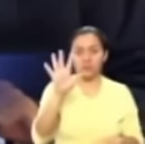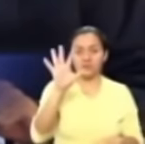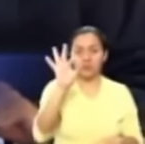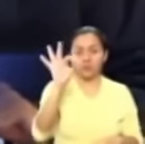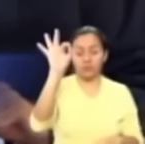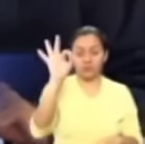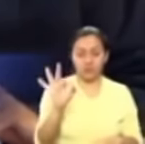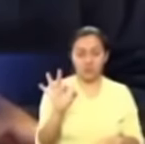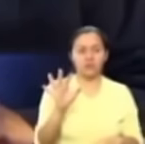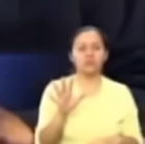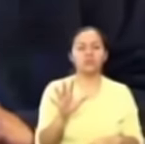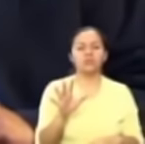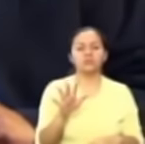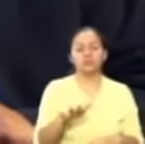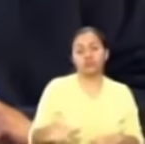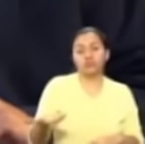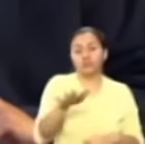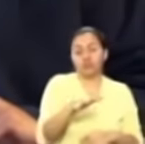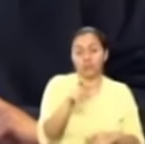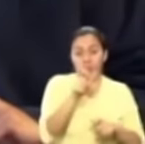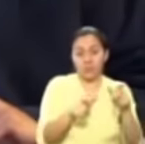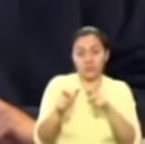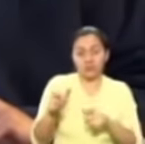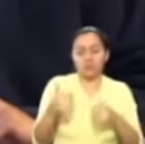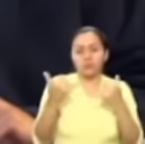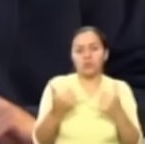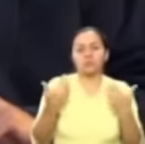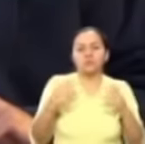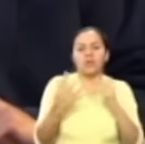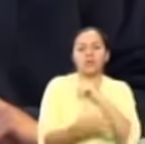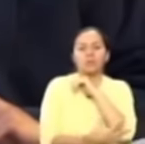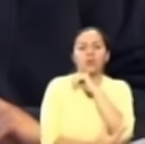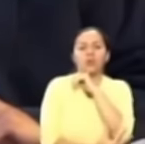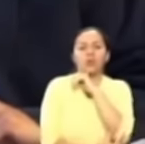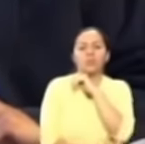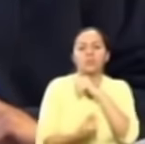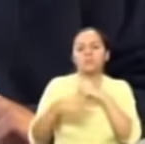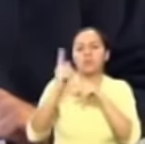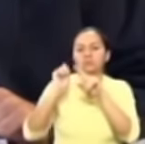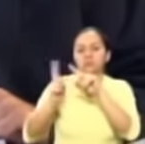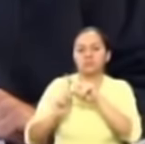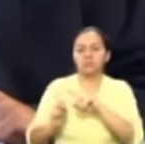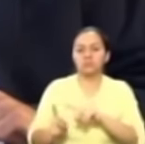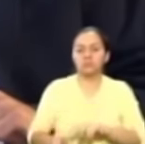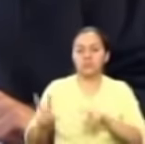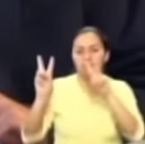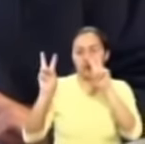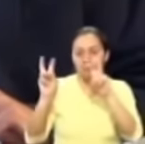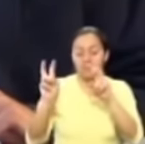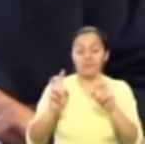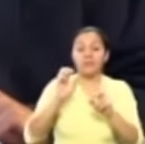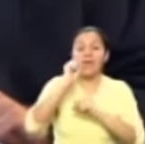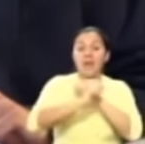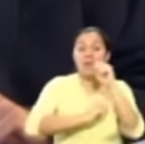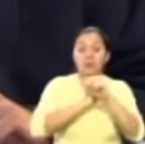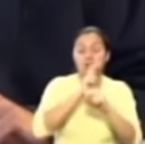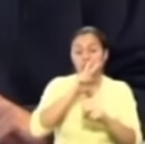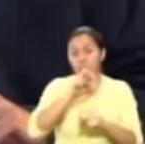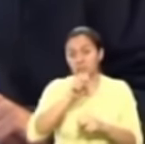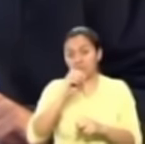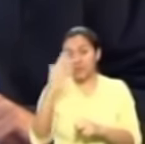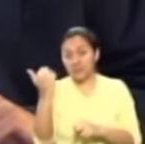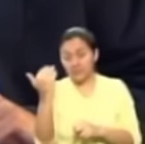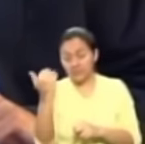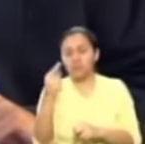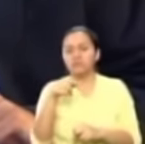51.5% de la población estaba en pobreza multidimensional. Para el año 2015 es el 35% de